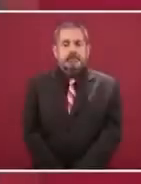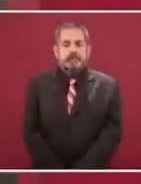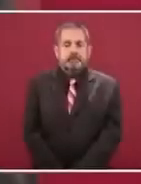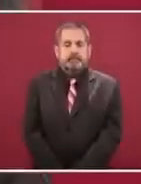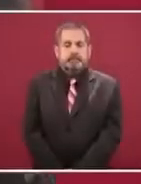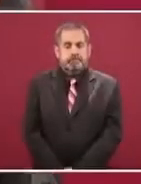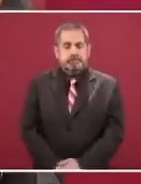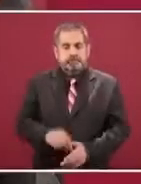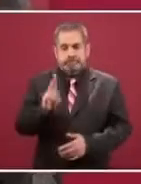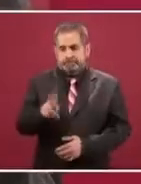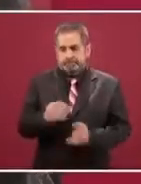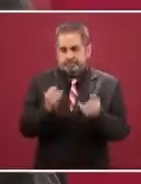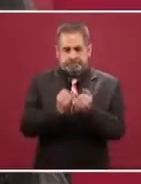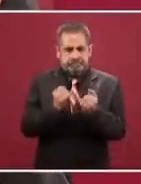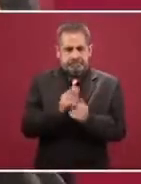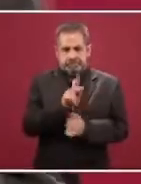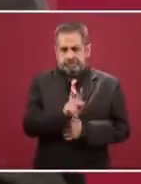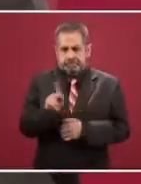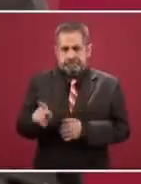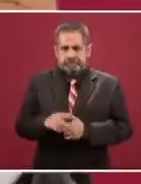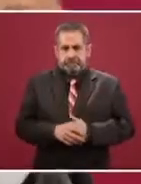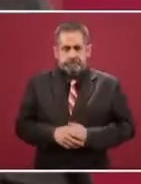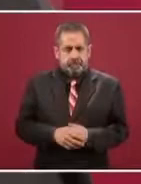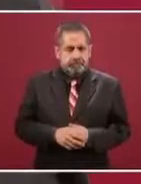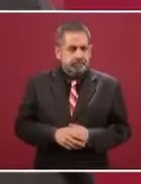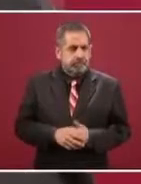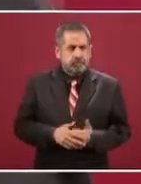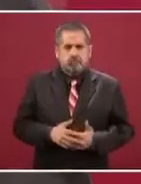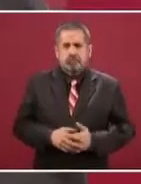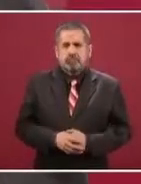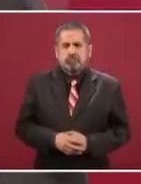Igual, esto es muy